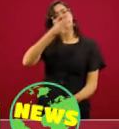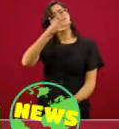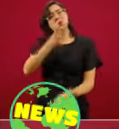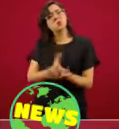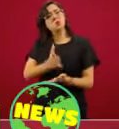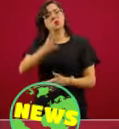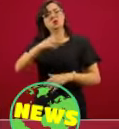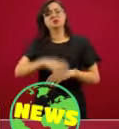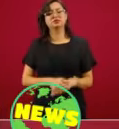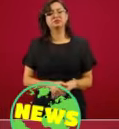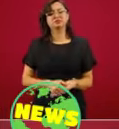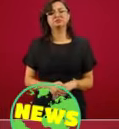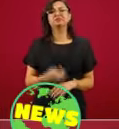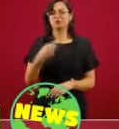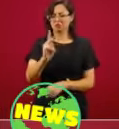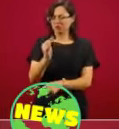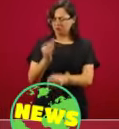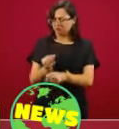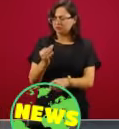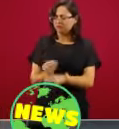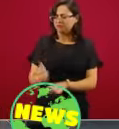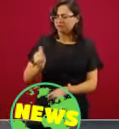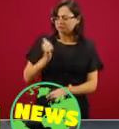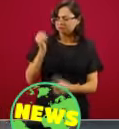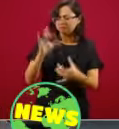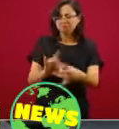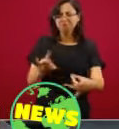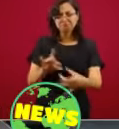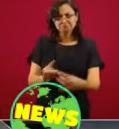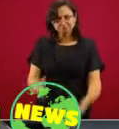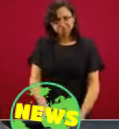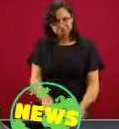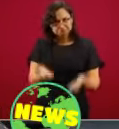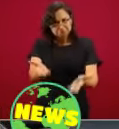Pero le explico a usted. Porque esto ya